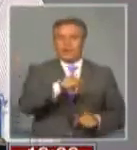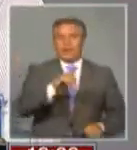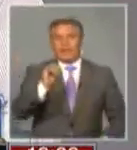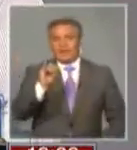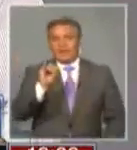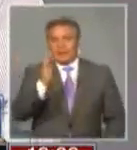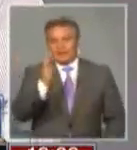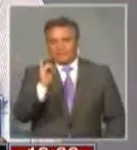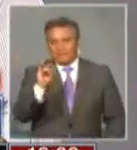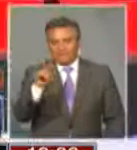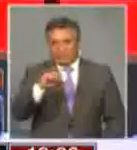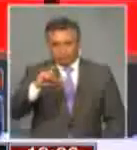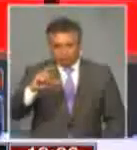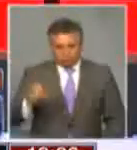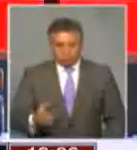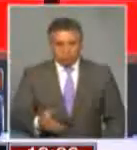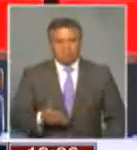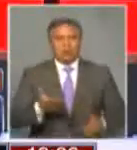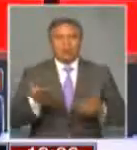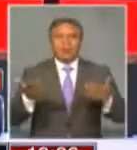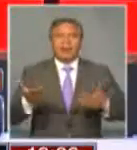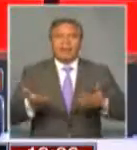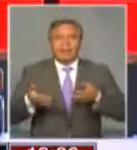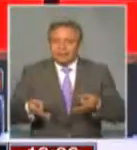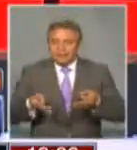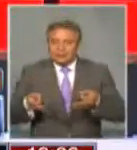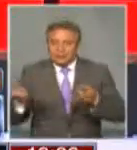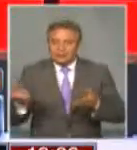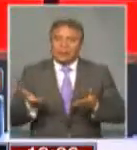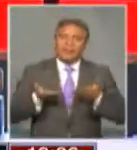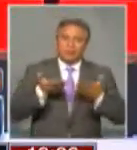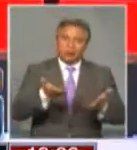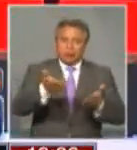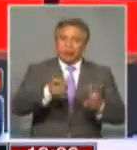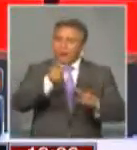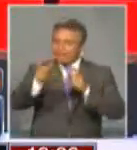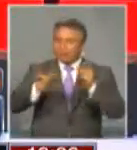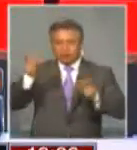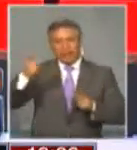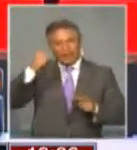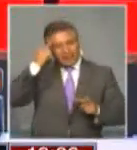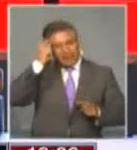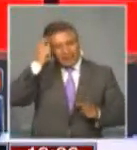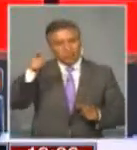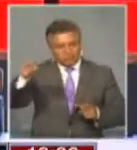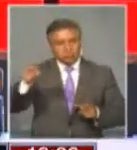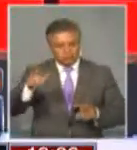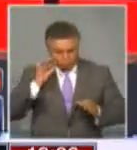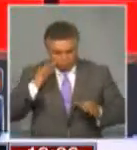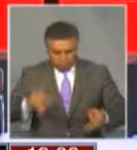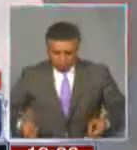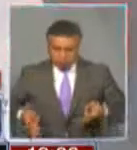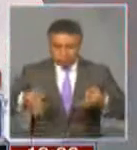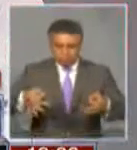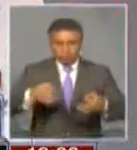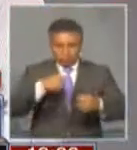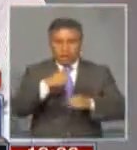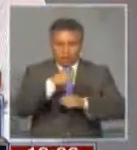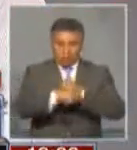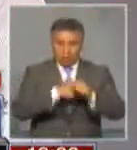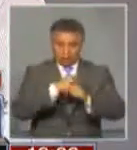¿Qué antecedentes fueron los que ella entregó para que la gente lo tenga claro? Y ella lo hace el 2013.